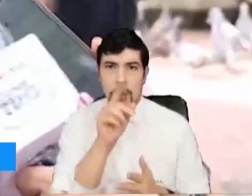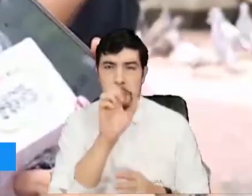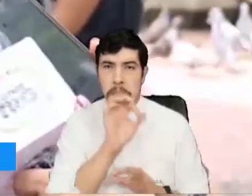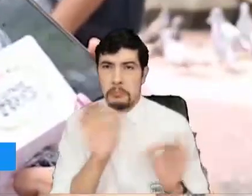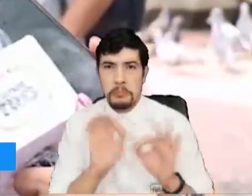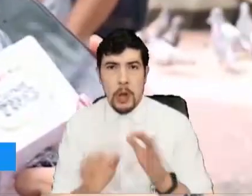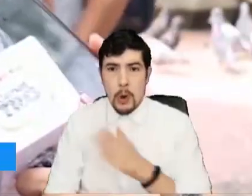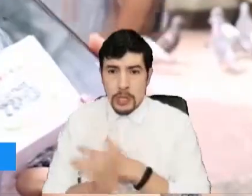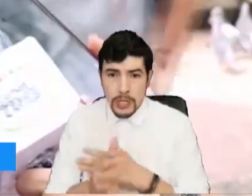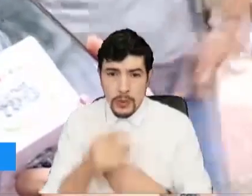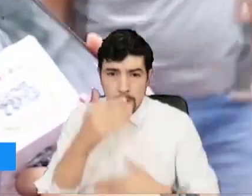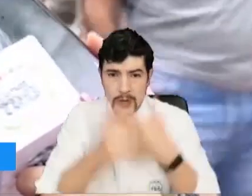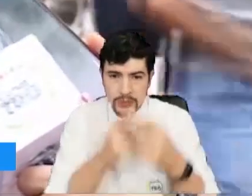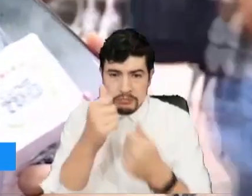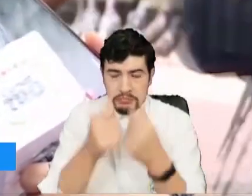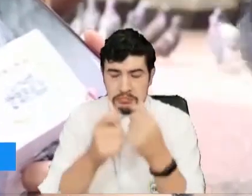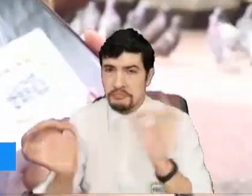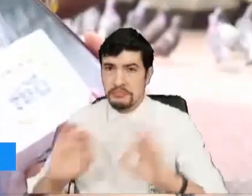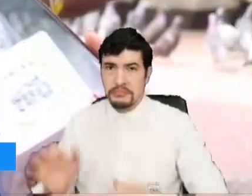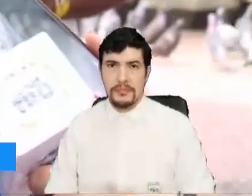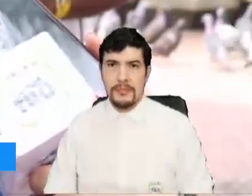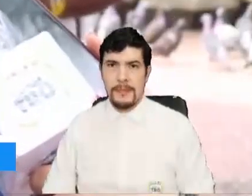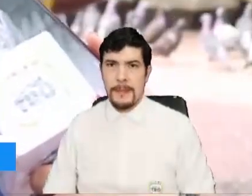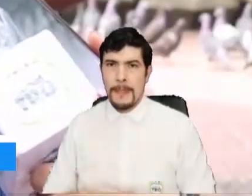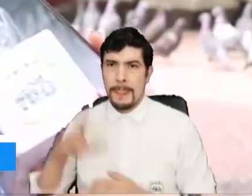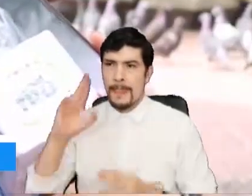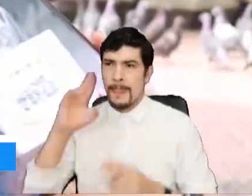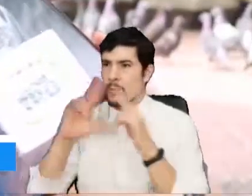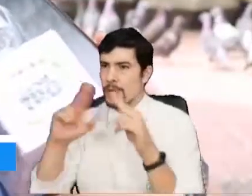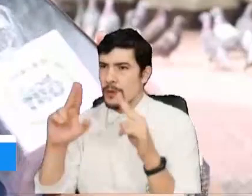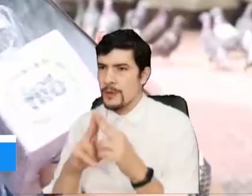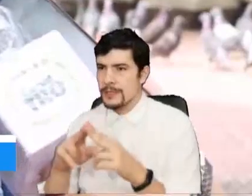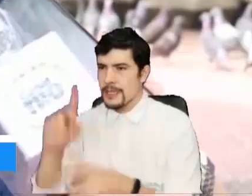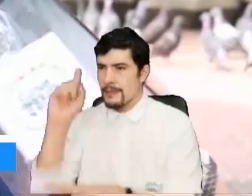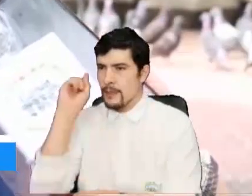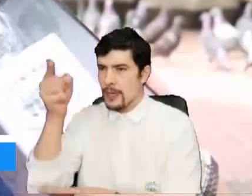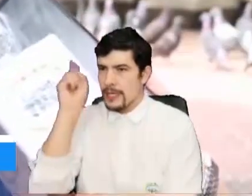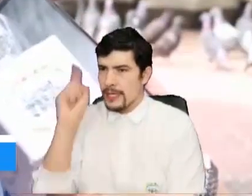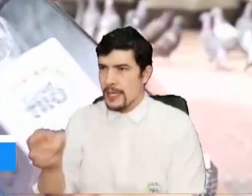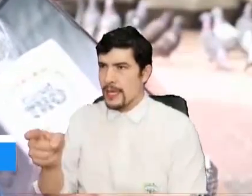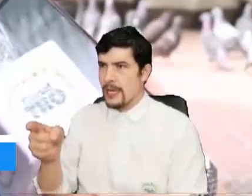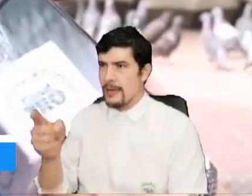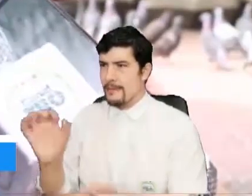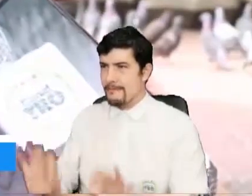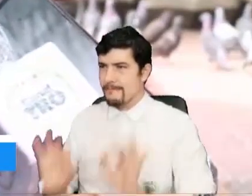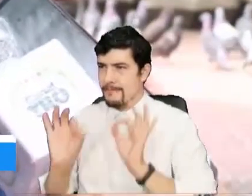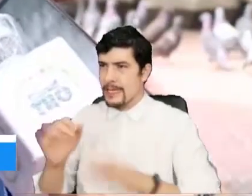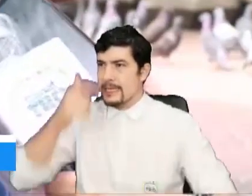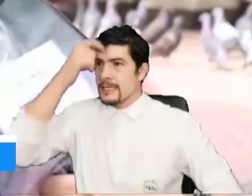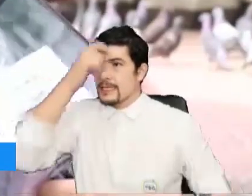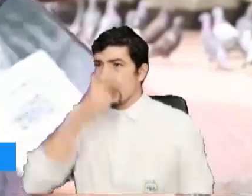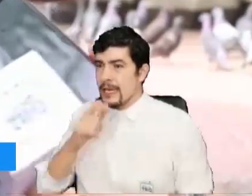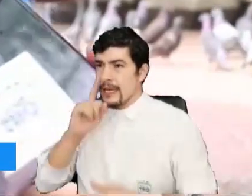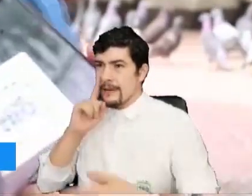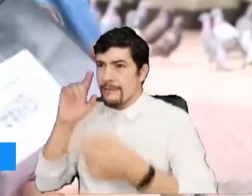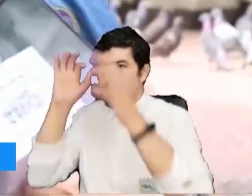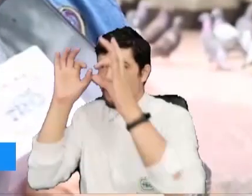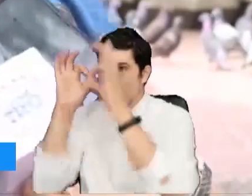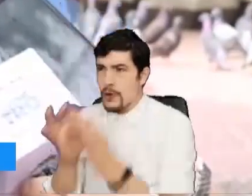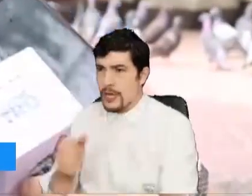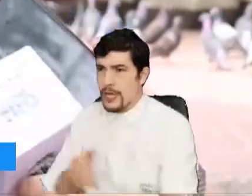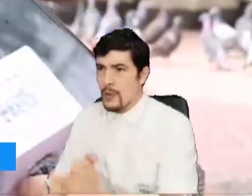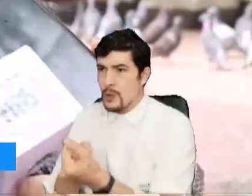una política financiera orientada a fortalecer el sistema de salud. Sí, los trabajadores de la salud,